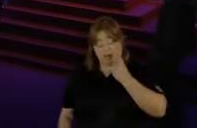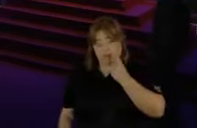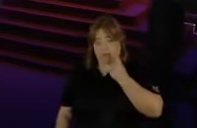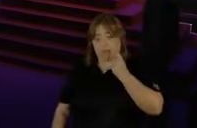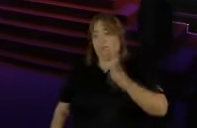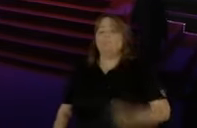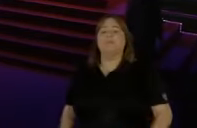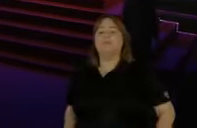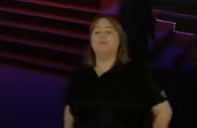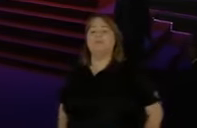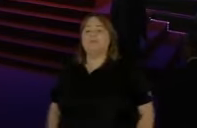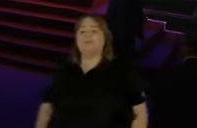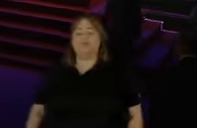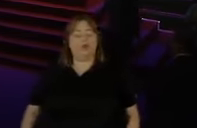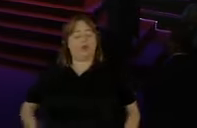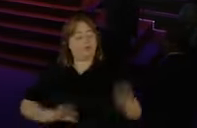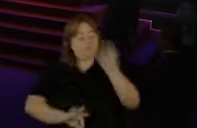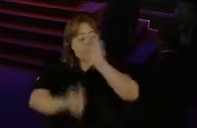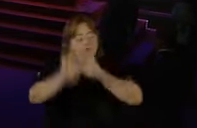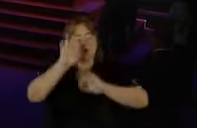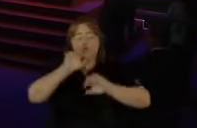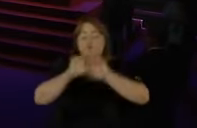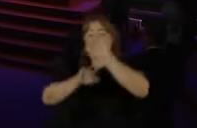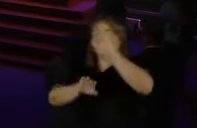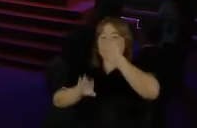rencor ni